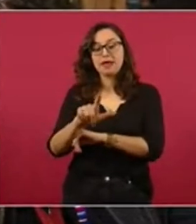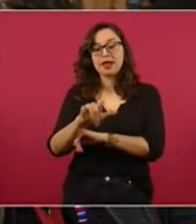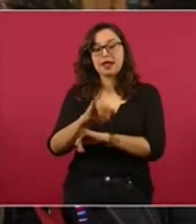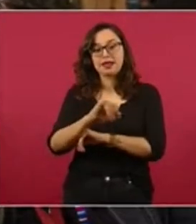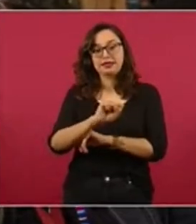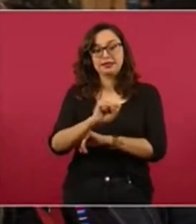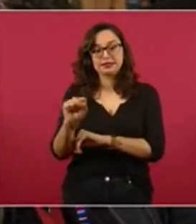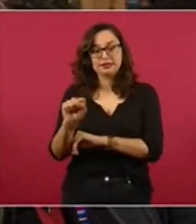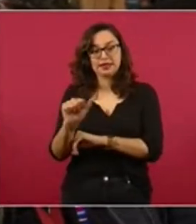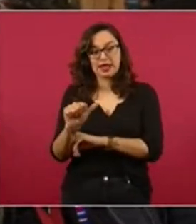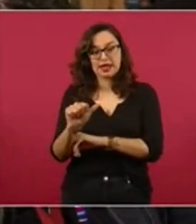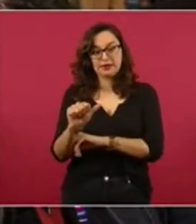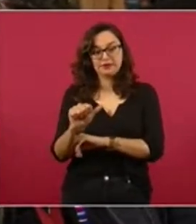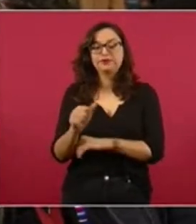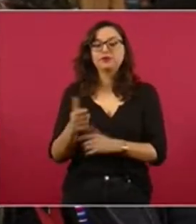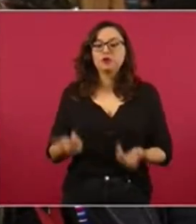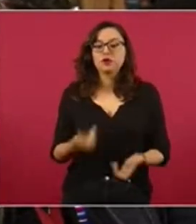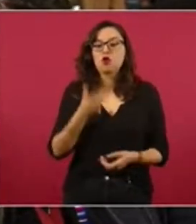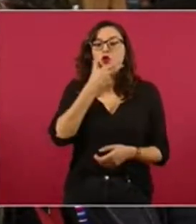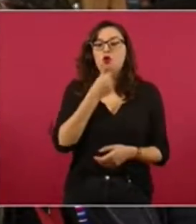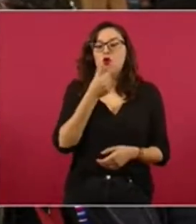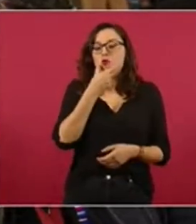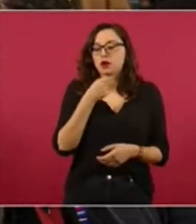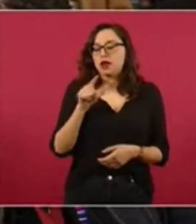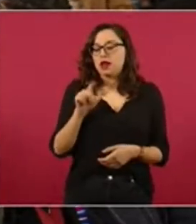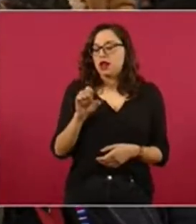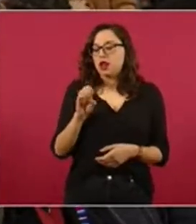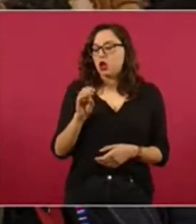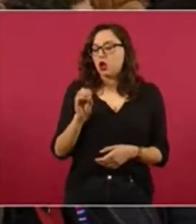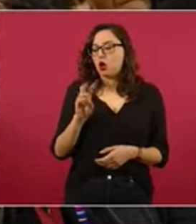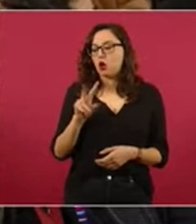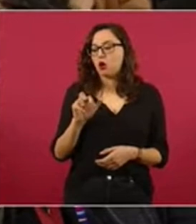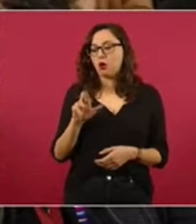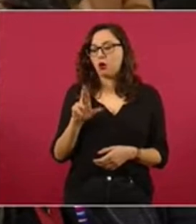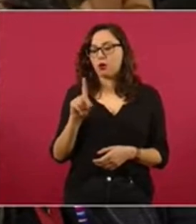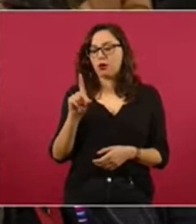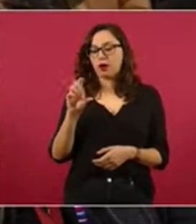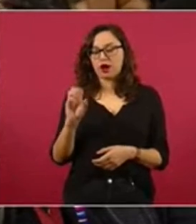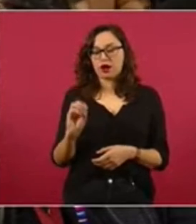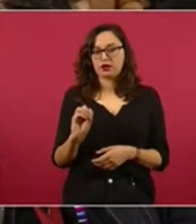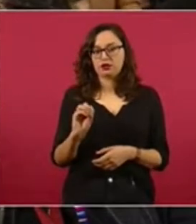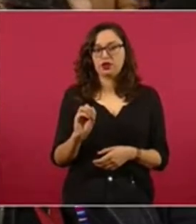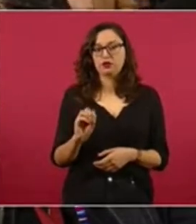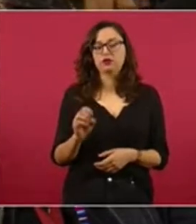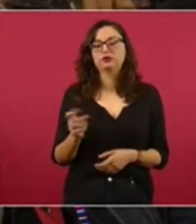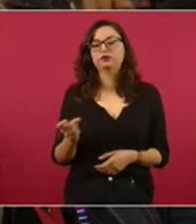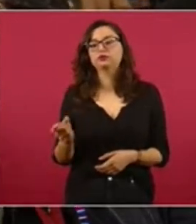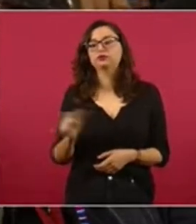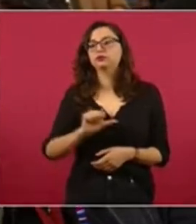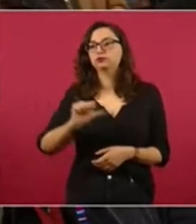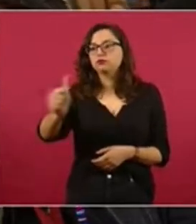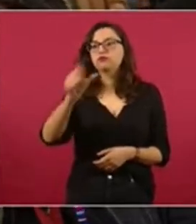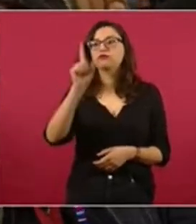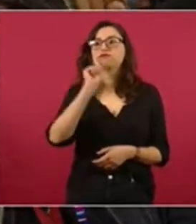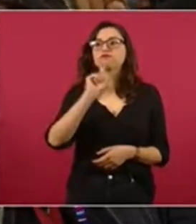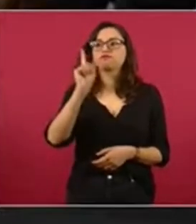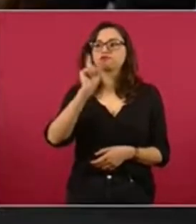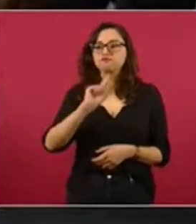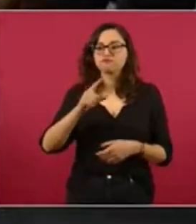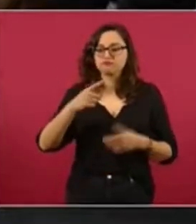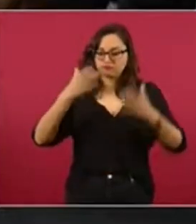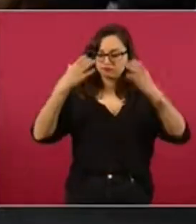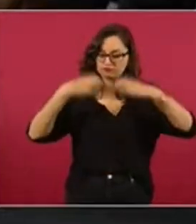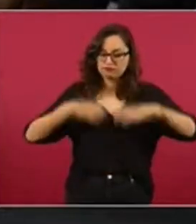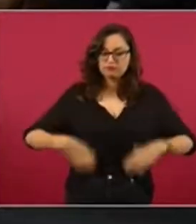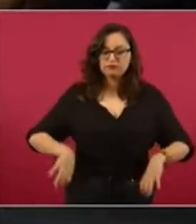Melissa. Sin embargo, el señor Leobardo Heredia, padre de la fallecida Hillary, y los sobrevivientes que tienen daños